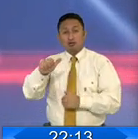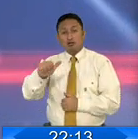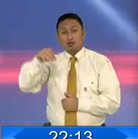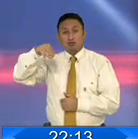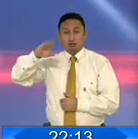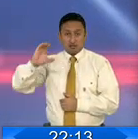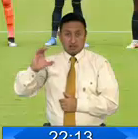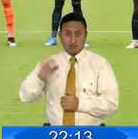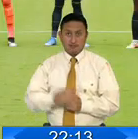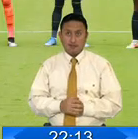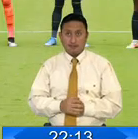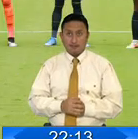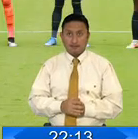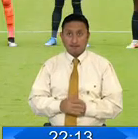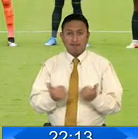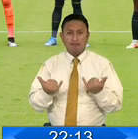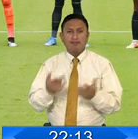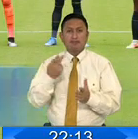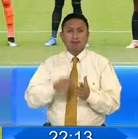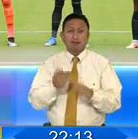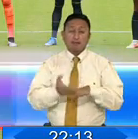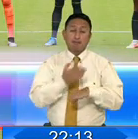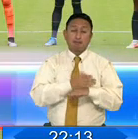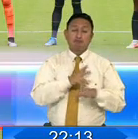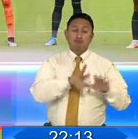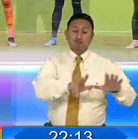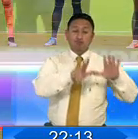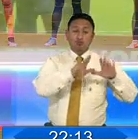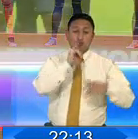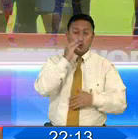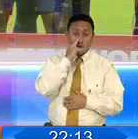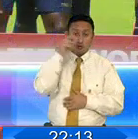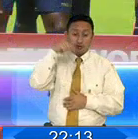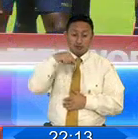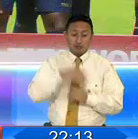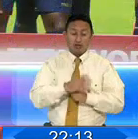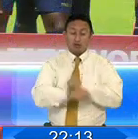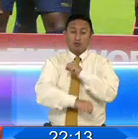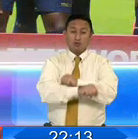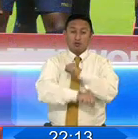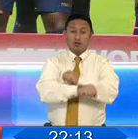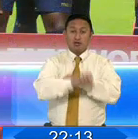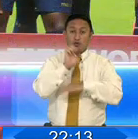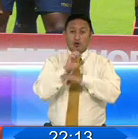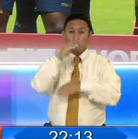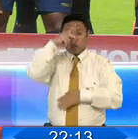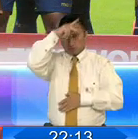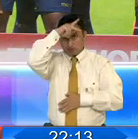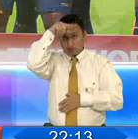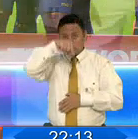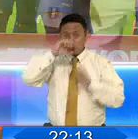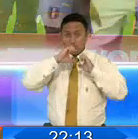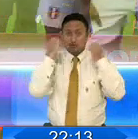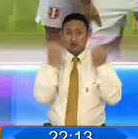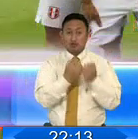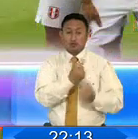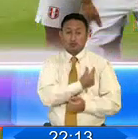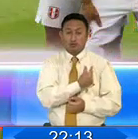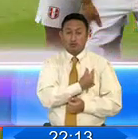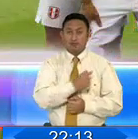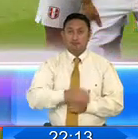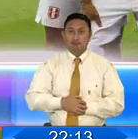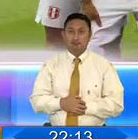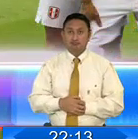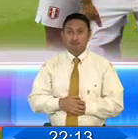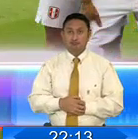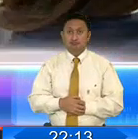Metropolitana de Control. Todo habría ocurrido el pasado 8 de junio durante la realización del encuentro entre Ecuador y Perú en el estadio Rodrigo Paz Delgado, señala